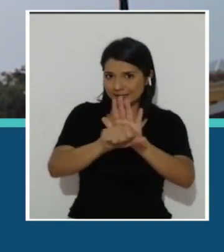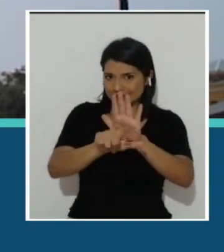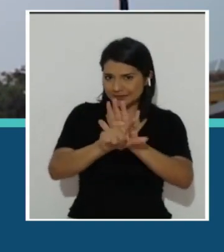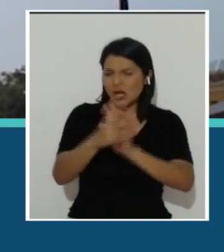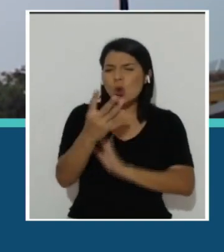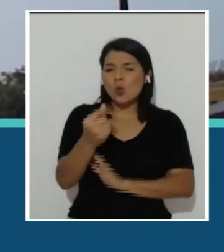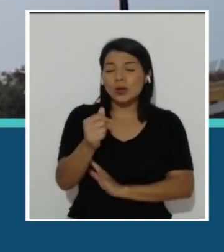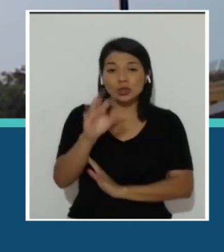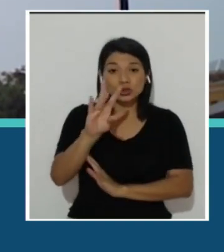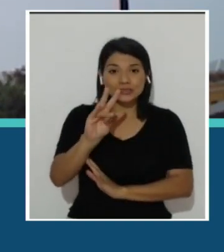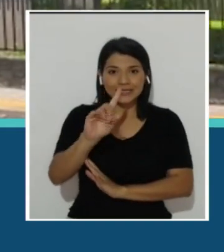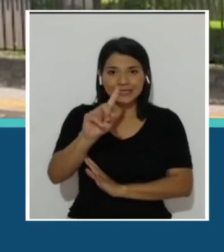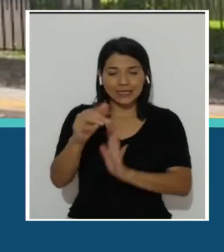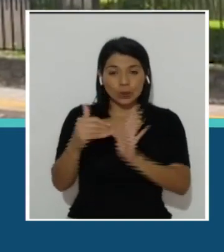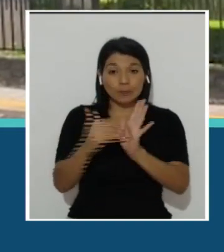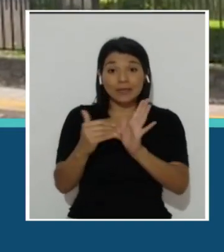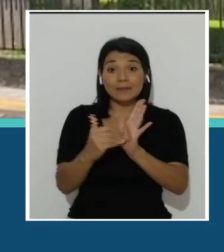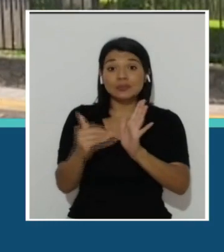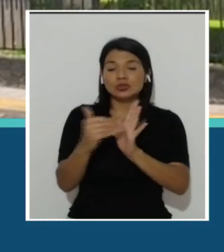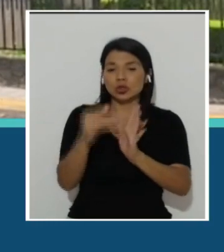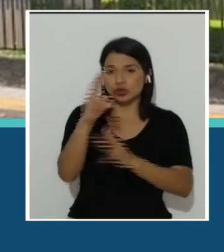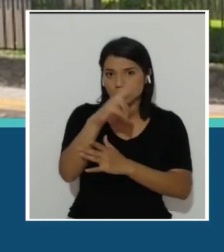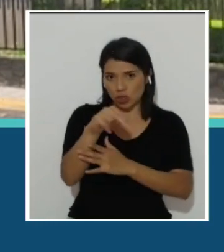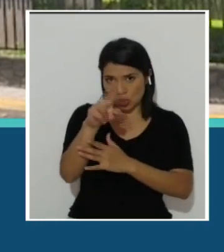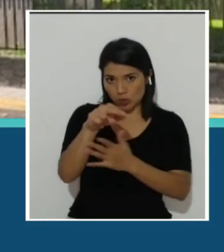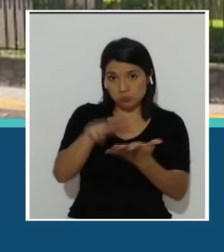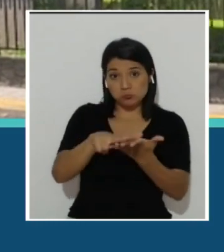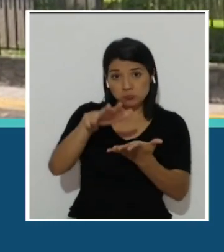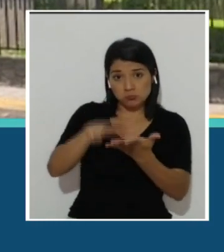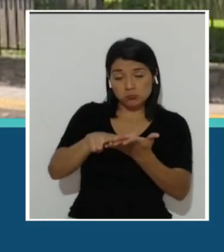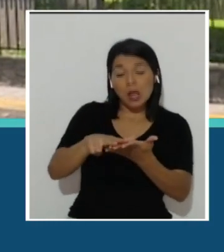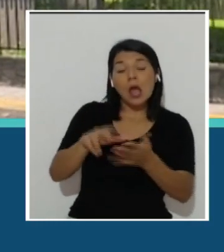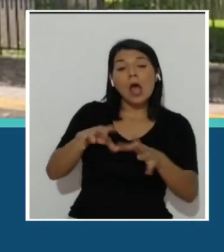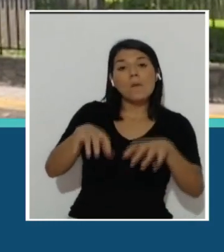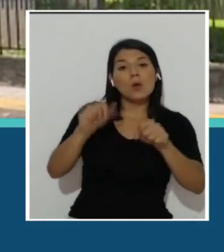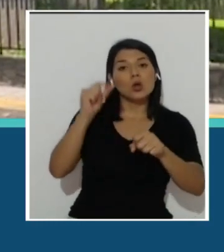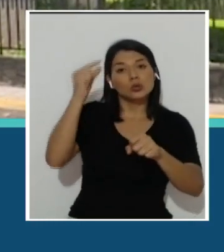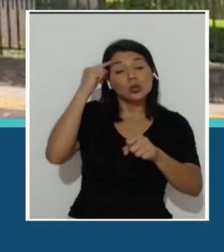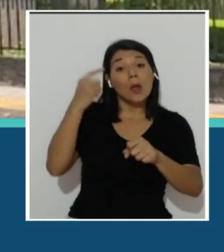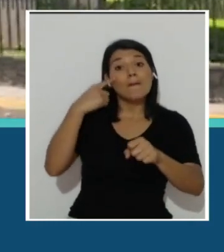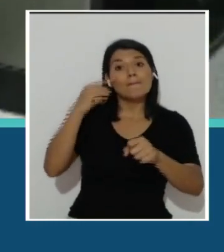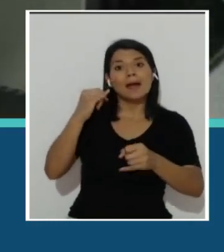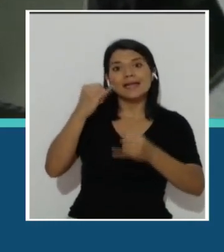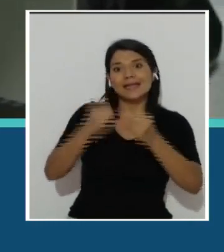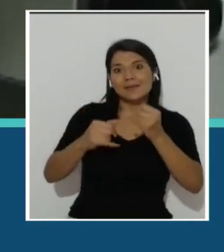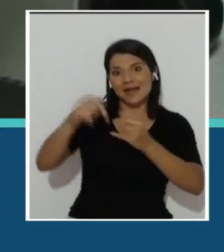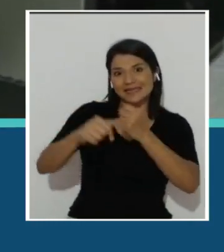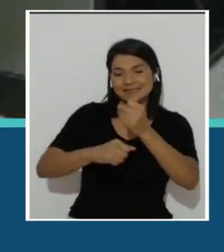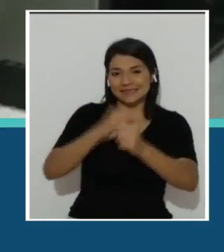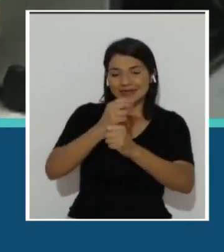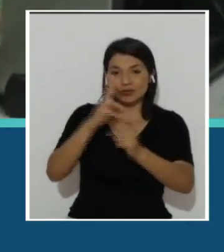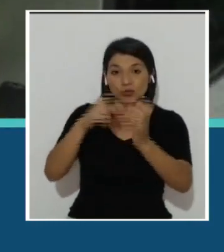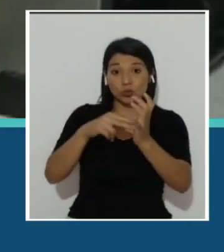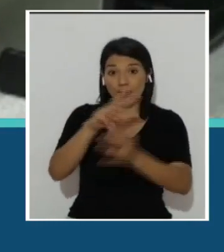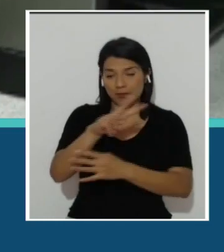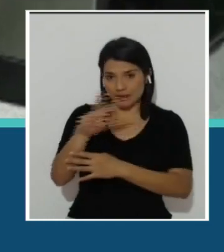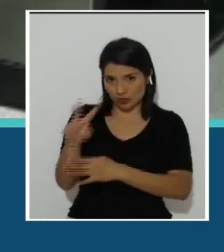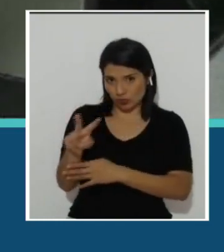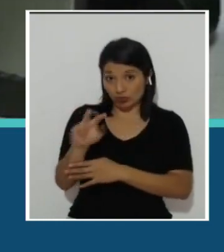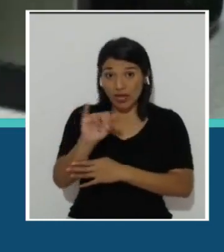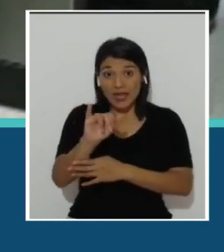colones que se le autorizarán al Poder Ejecutivo para finalizar el periodo 2022. Este monto fue el solicitado por el gobierno,